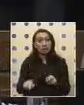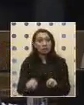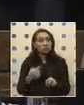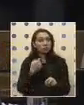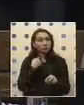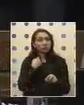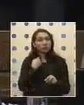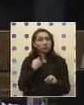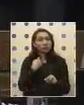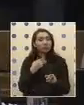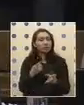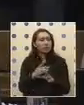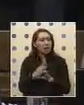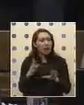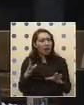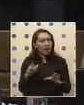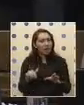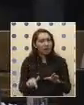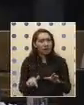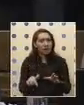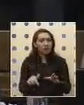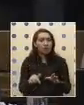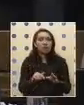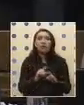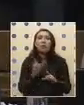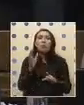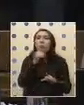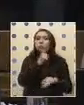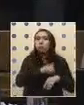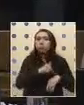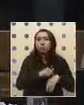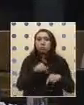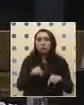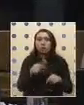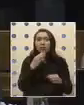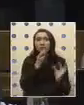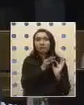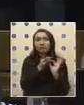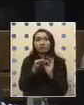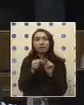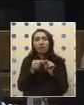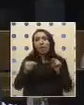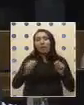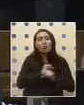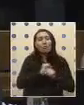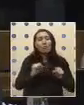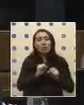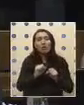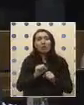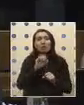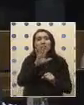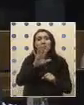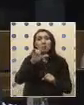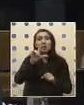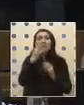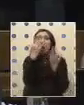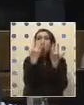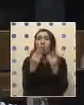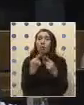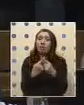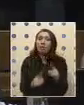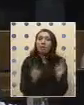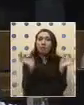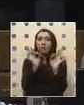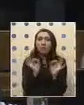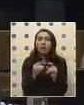afecta. Y se afecta de manera grave. No hay tiempo en esta intervención, lamentablemente, en 57 números distintos